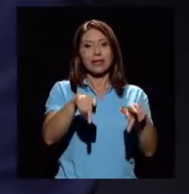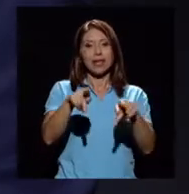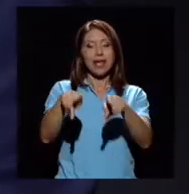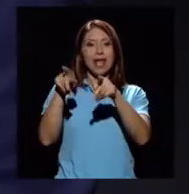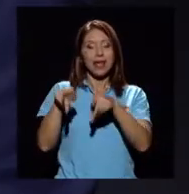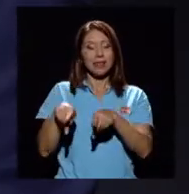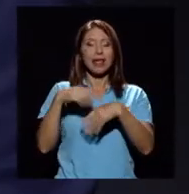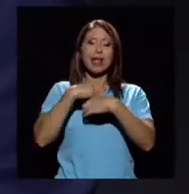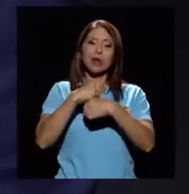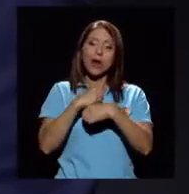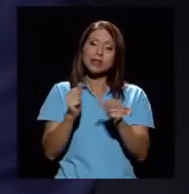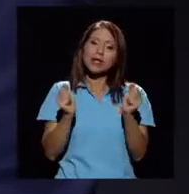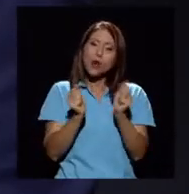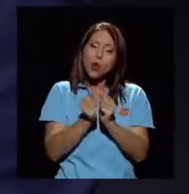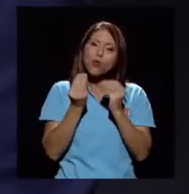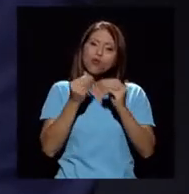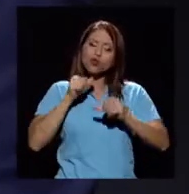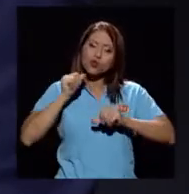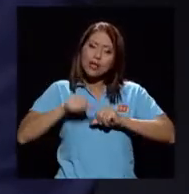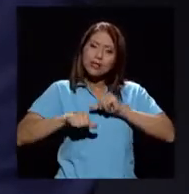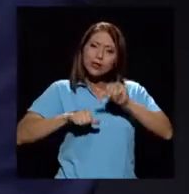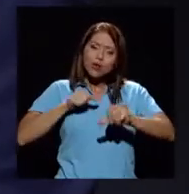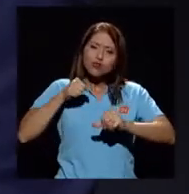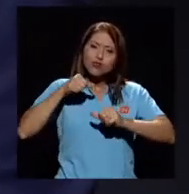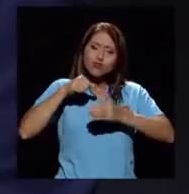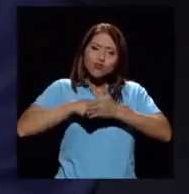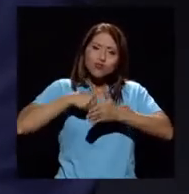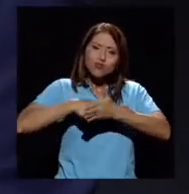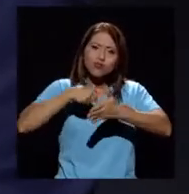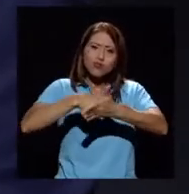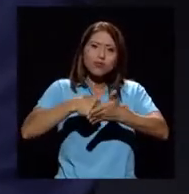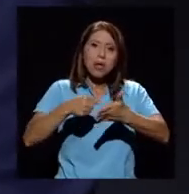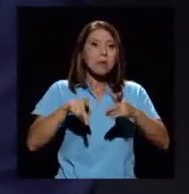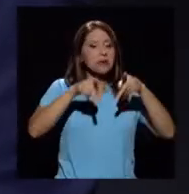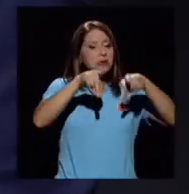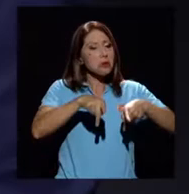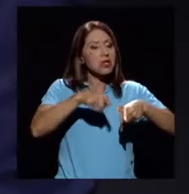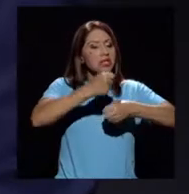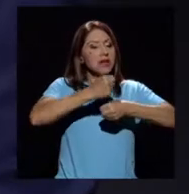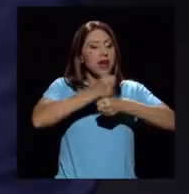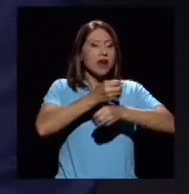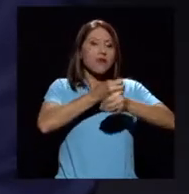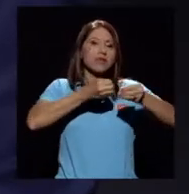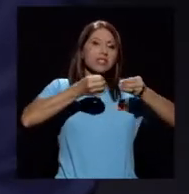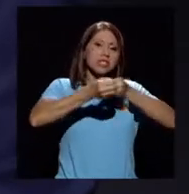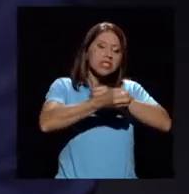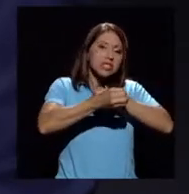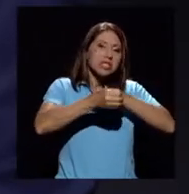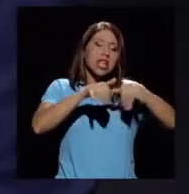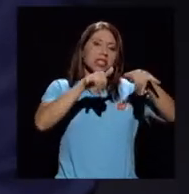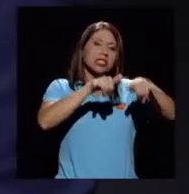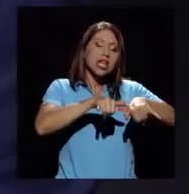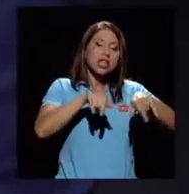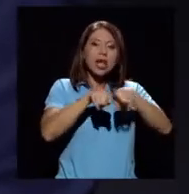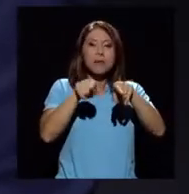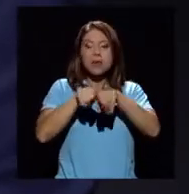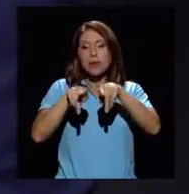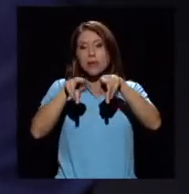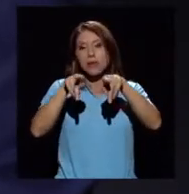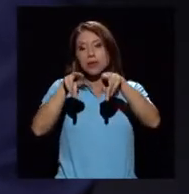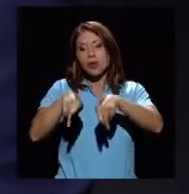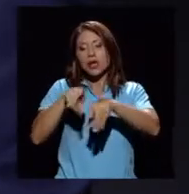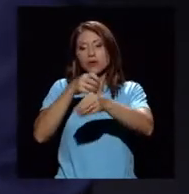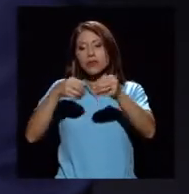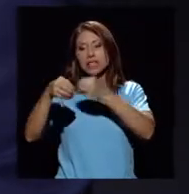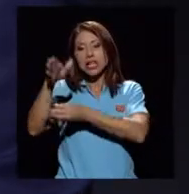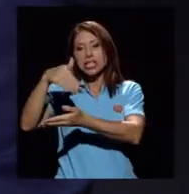que lo hace con mucho tesón, desde las personas que trabajan en las oficinas locales hasta los de las oficinas centrales.